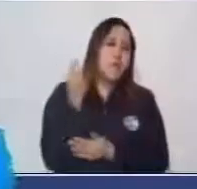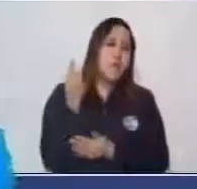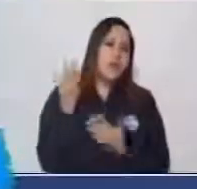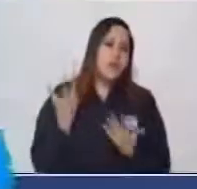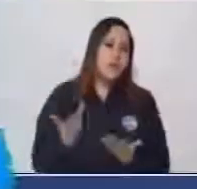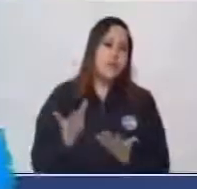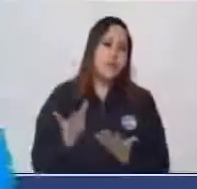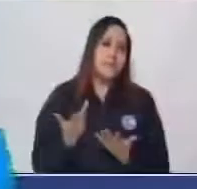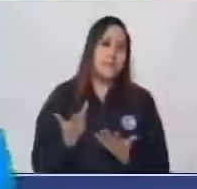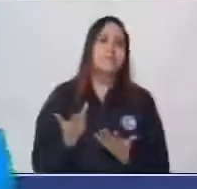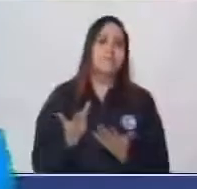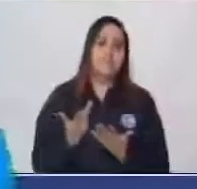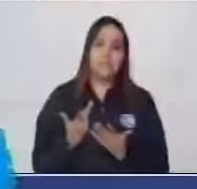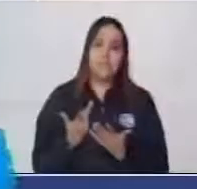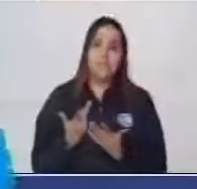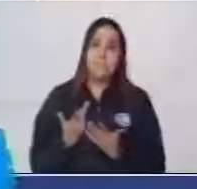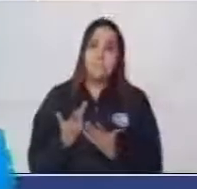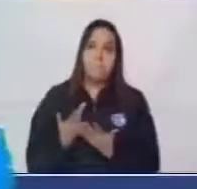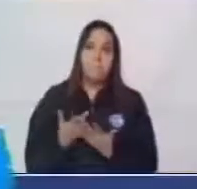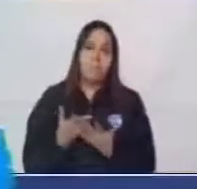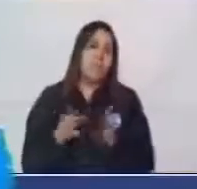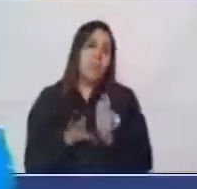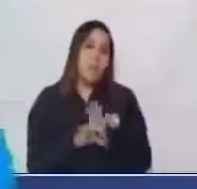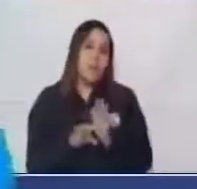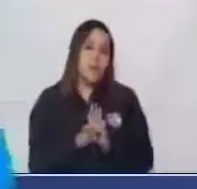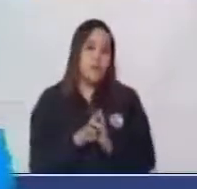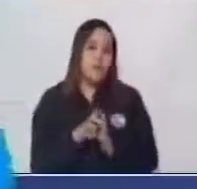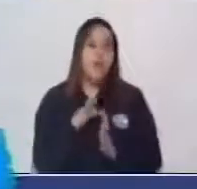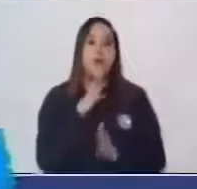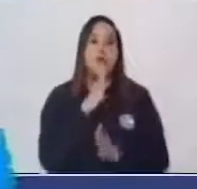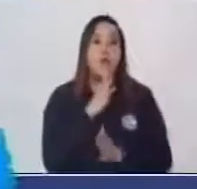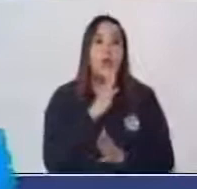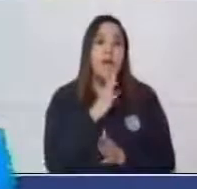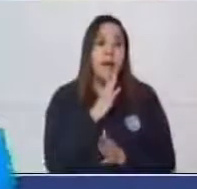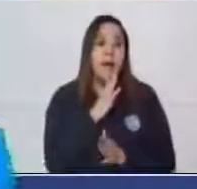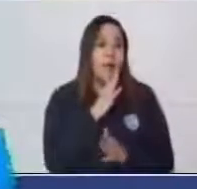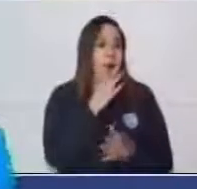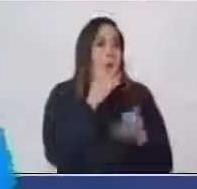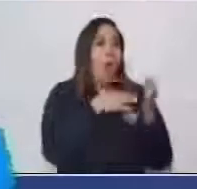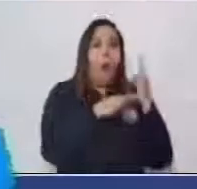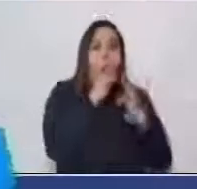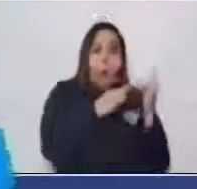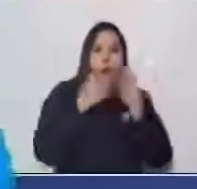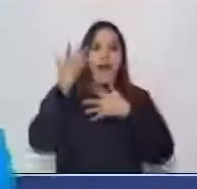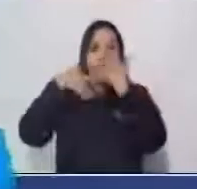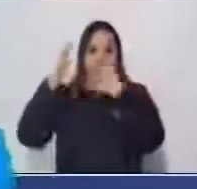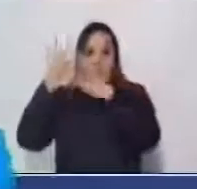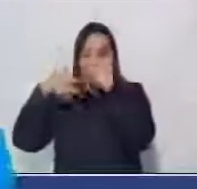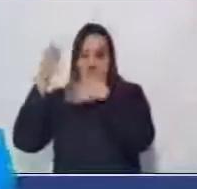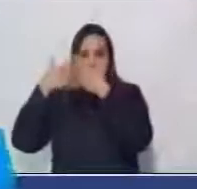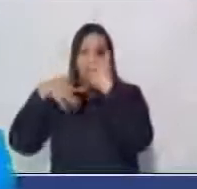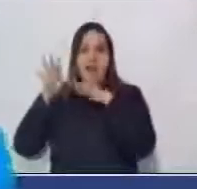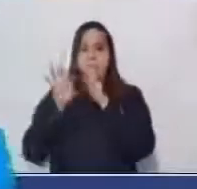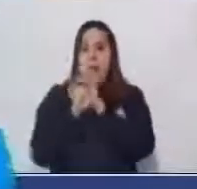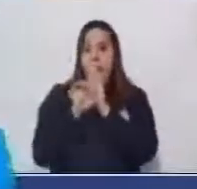Como te indiqué, cuando estamos expresando un discurso o texto oral, nosotros hacemos